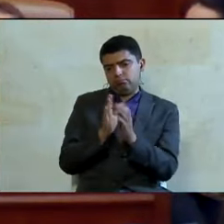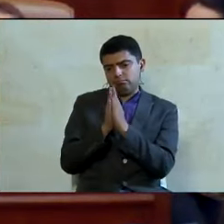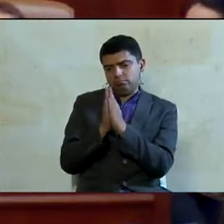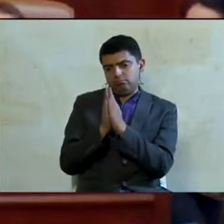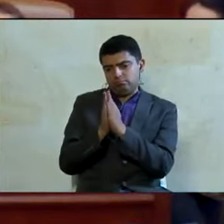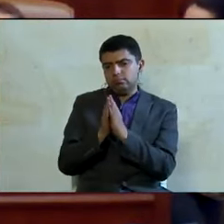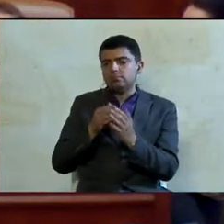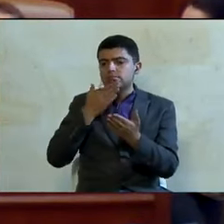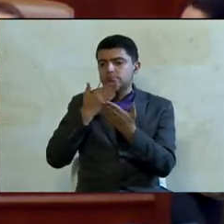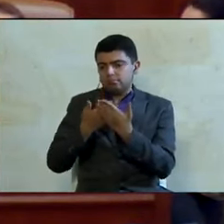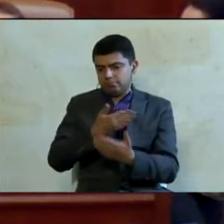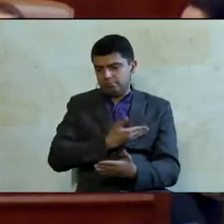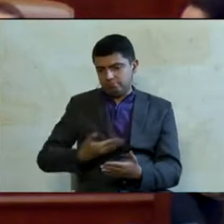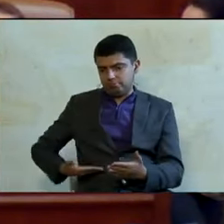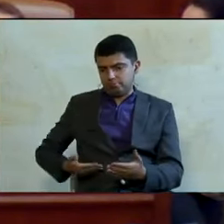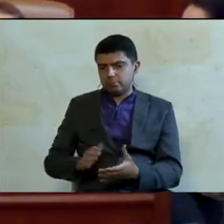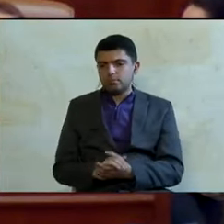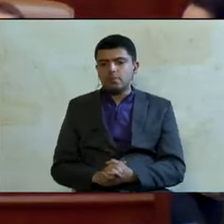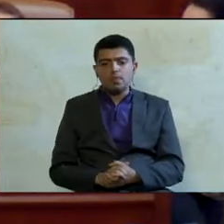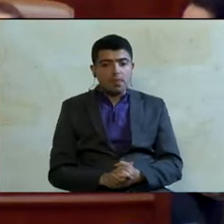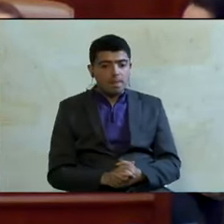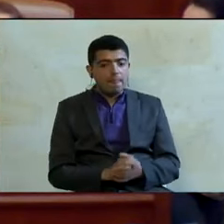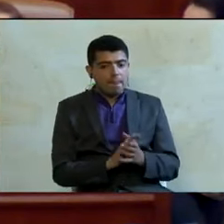presidente la palabra